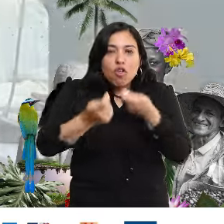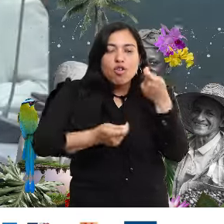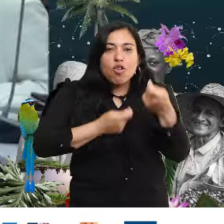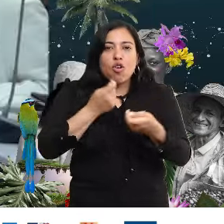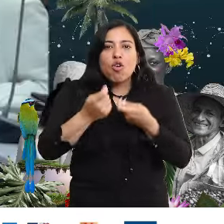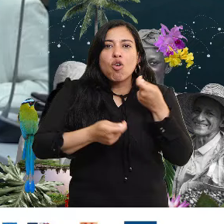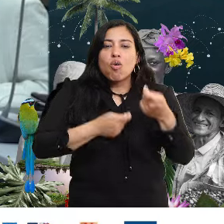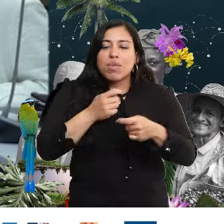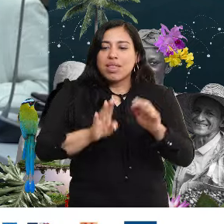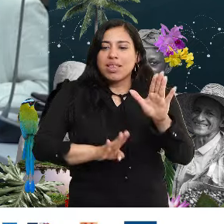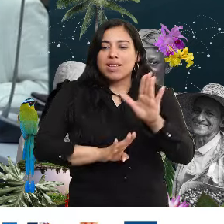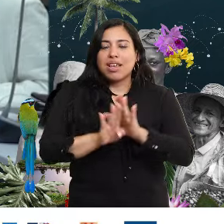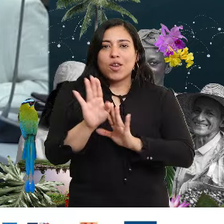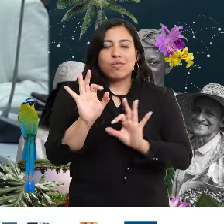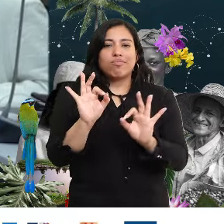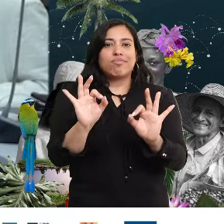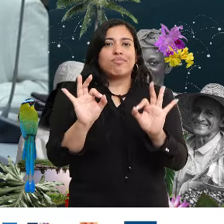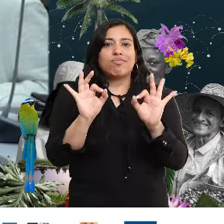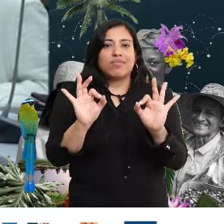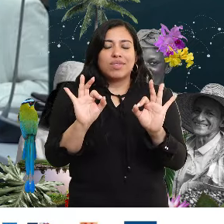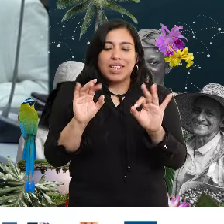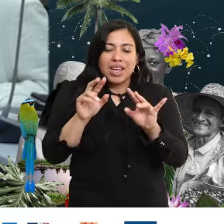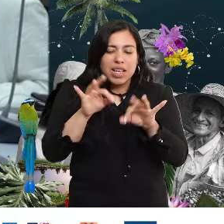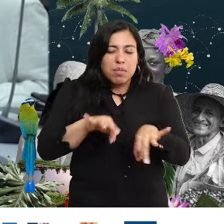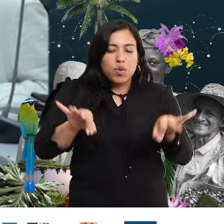proceso de desarrollo diferencial basado en la inclusión